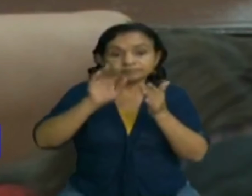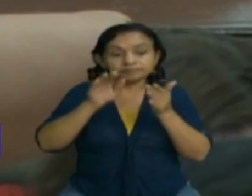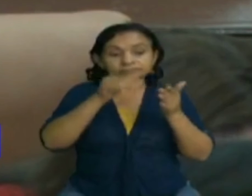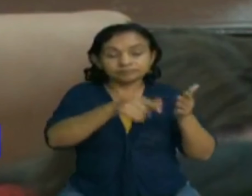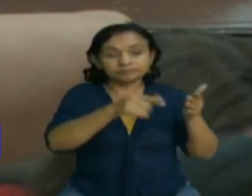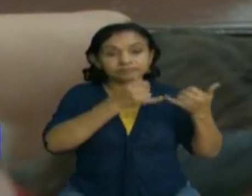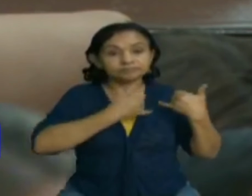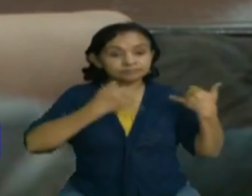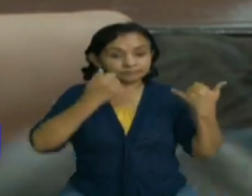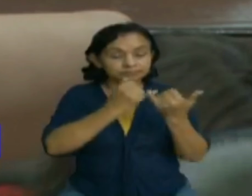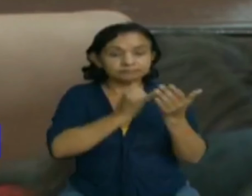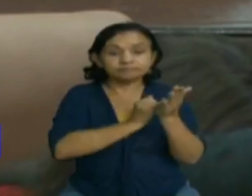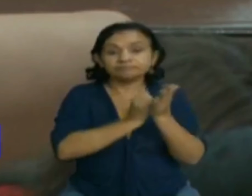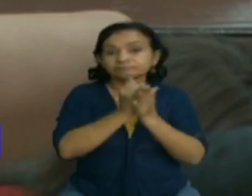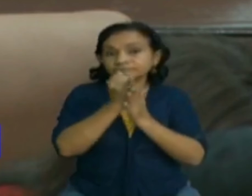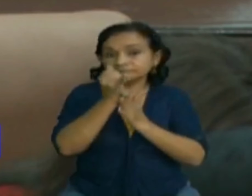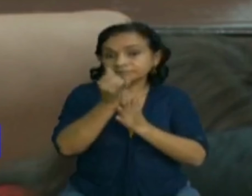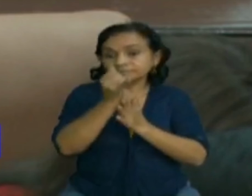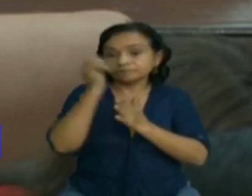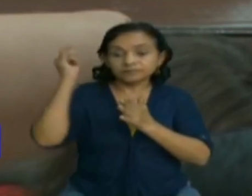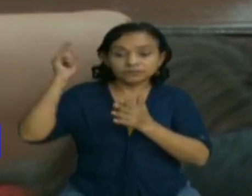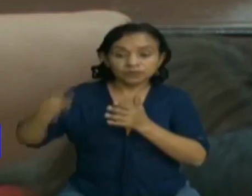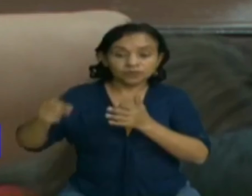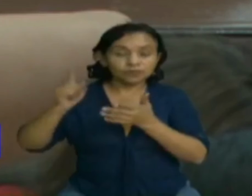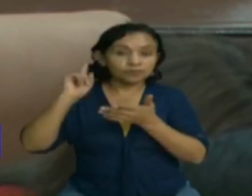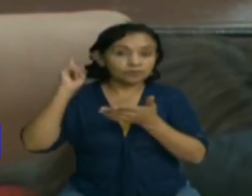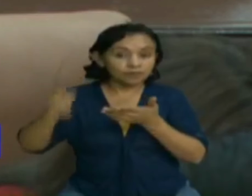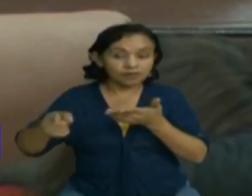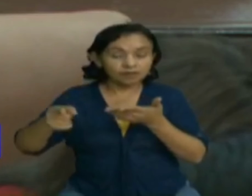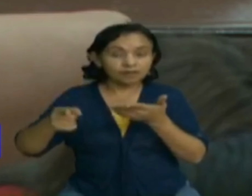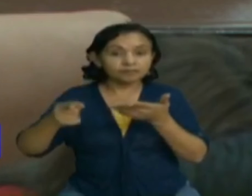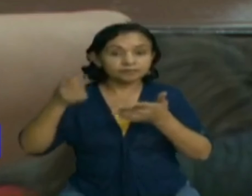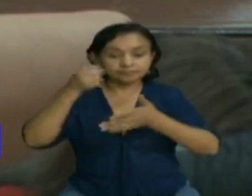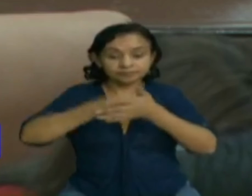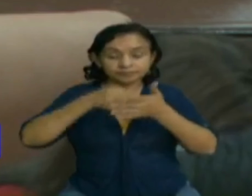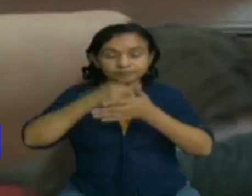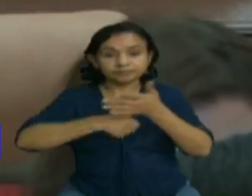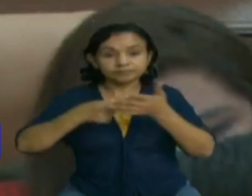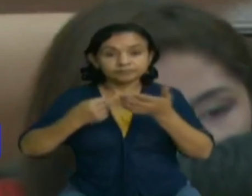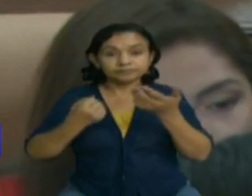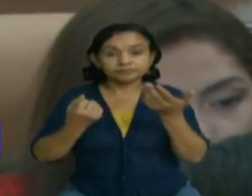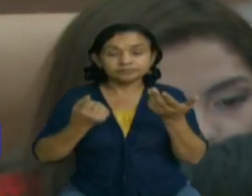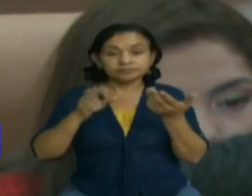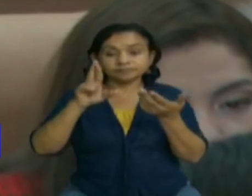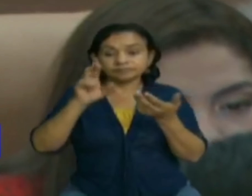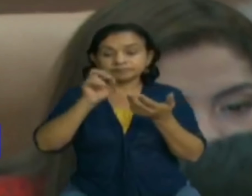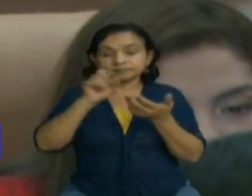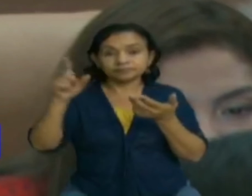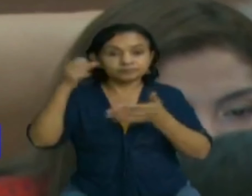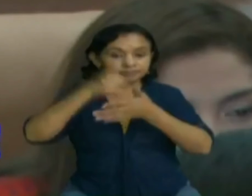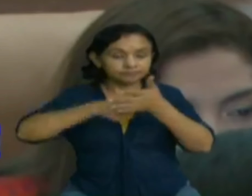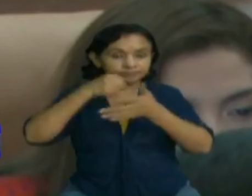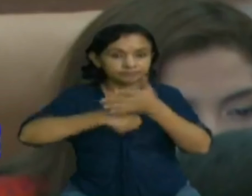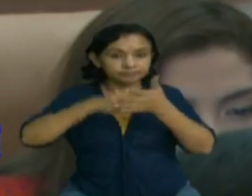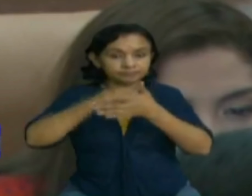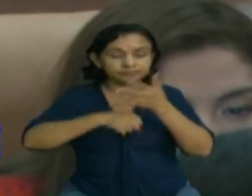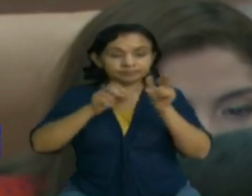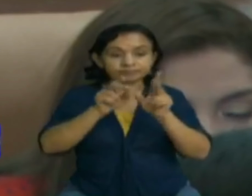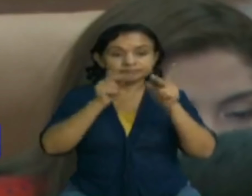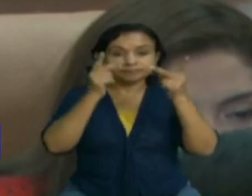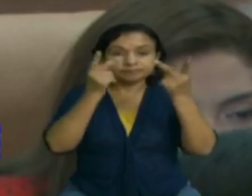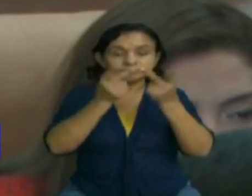entidad investigadora o acusadora y se fortalece el rol de la defensa, sea esta pública